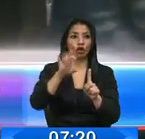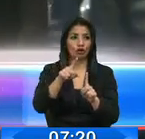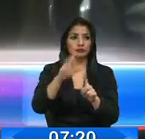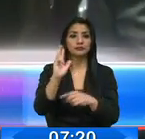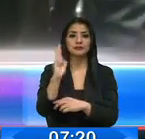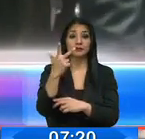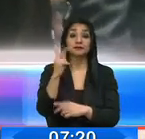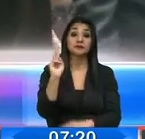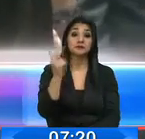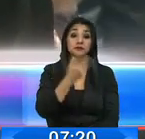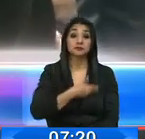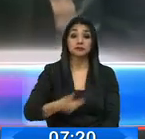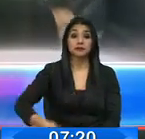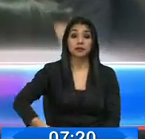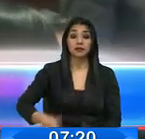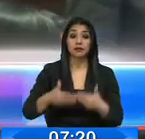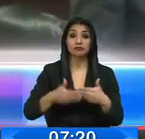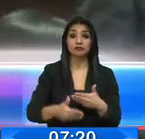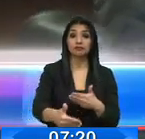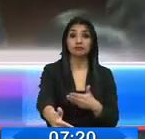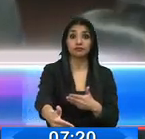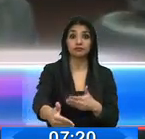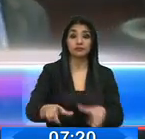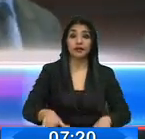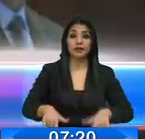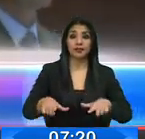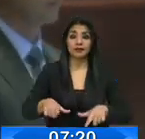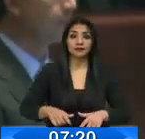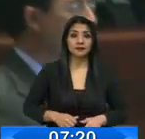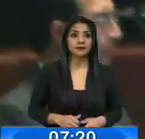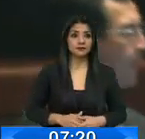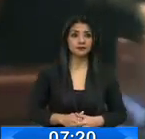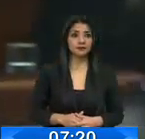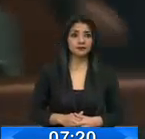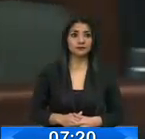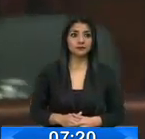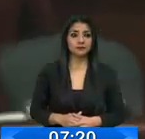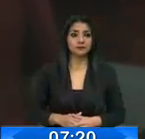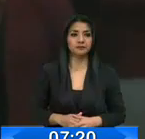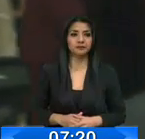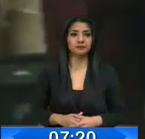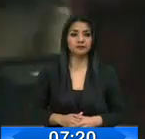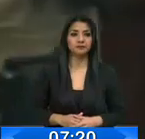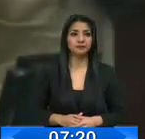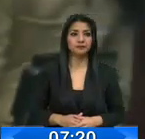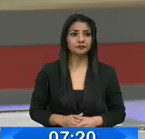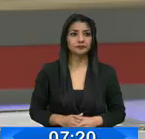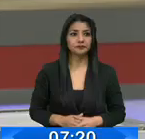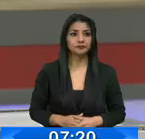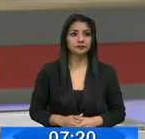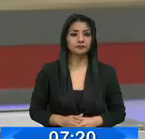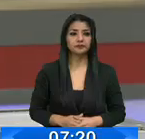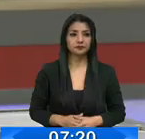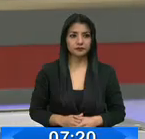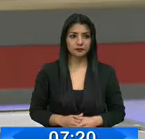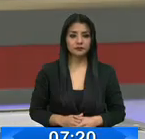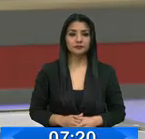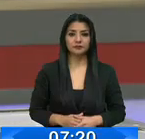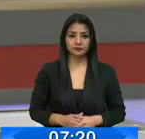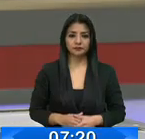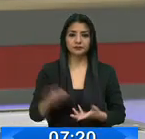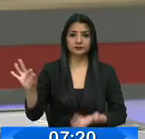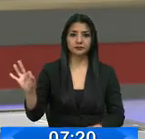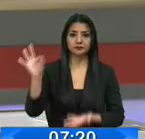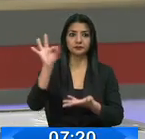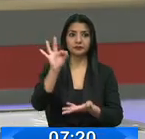tercer vicepresidente en lo que va del periodo de Lenín Moreno. Informó Javier Gallo. Y tras su